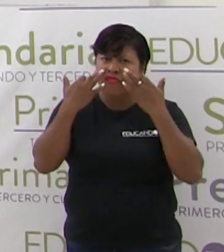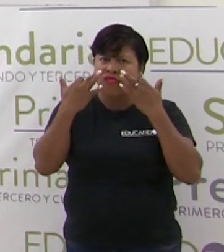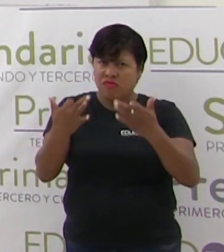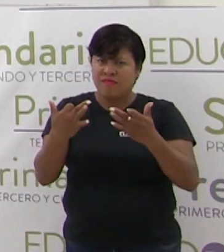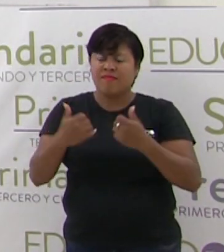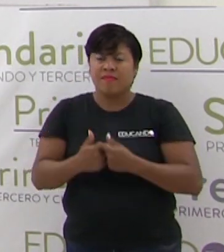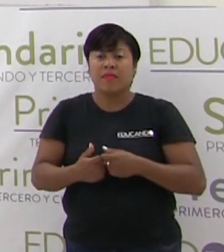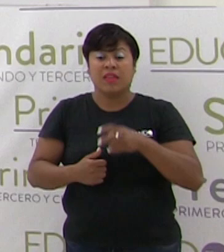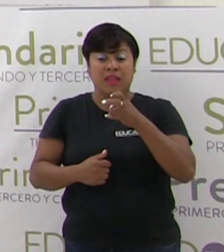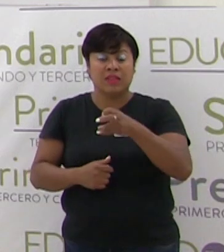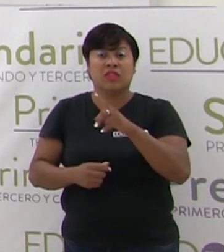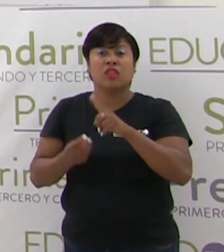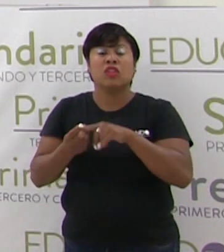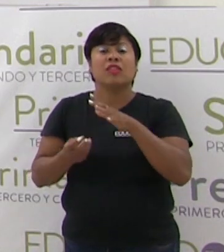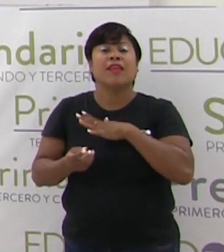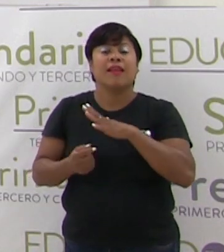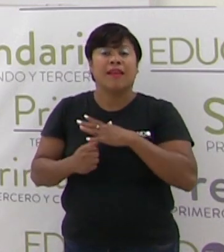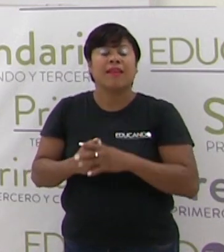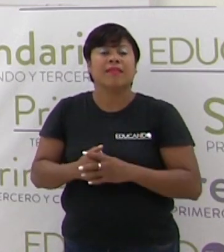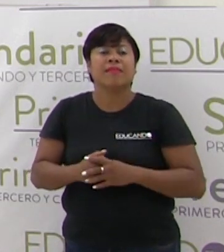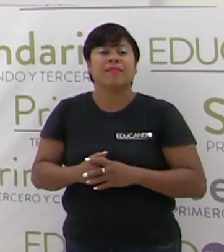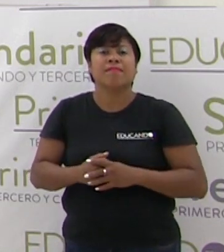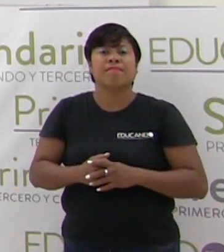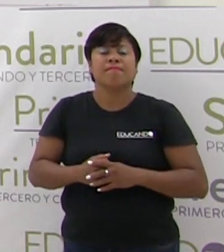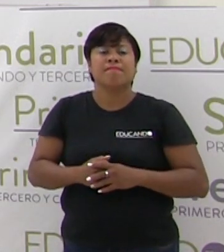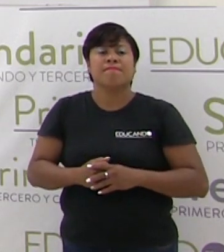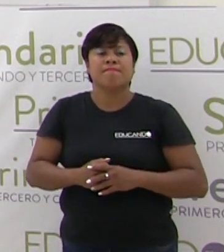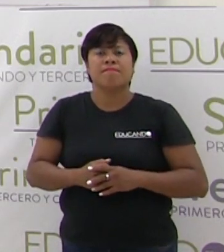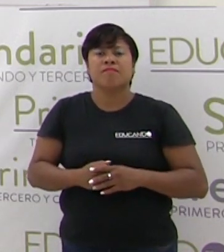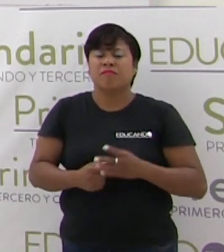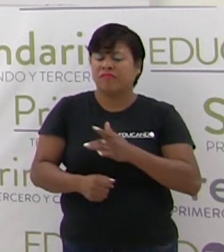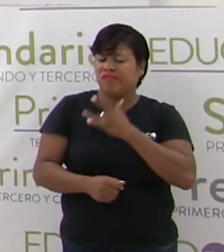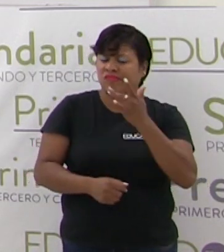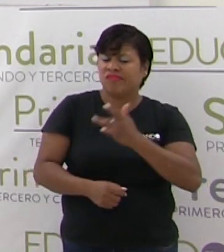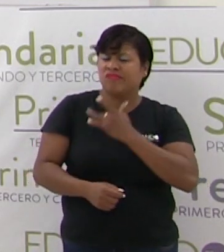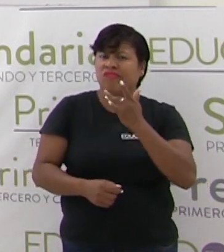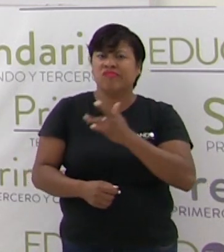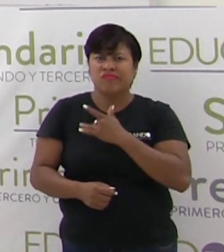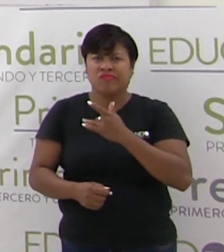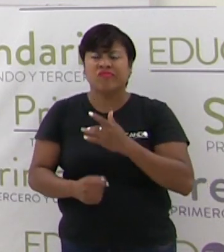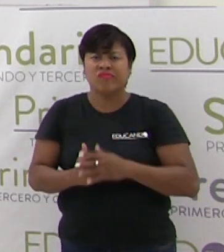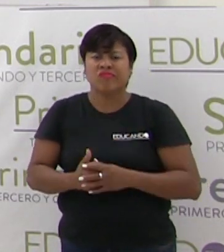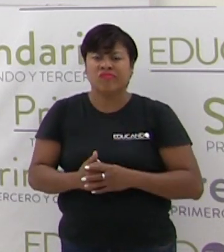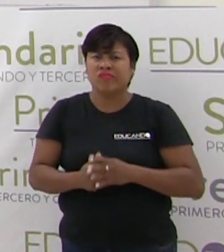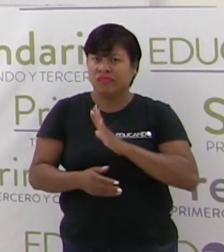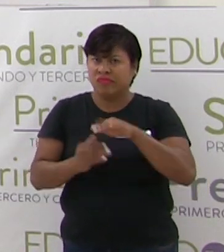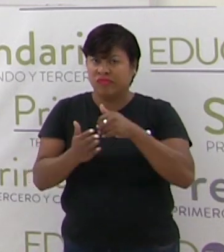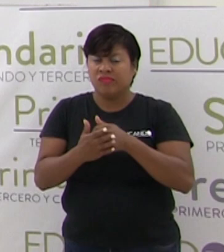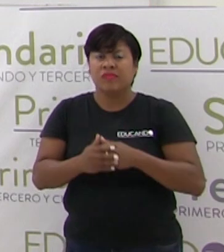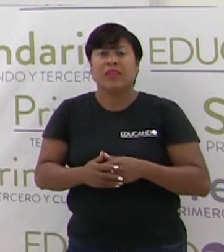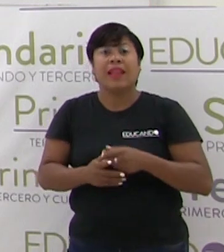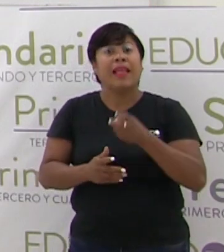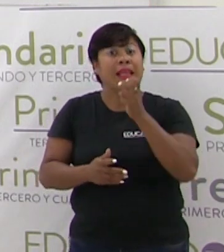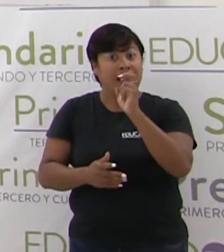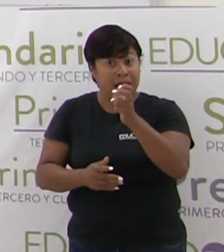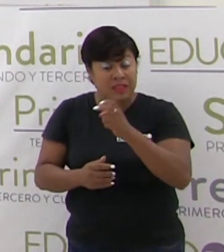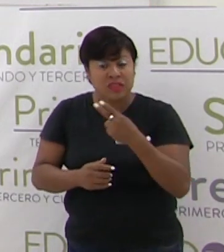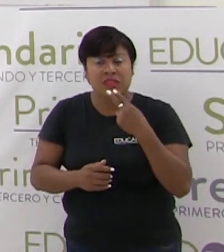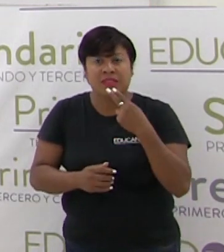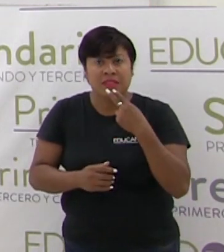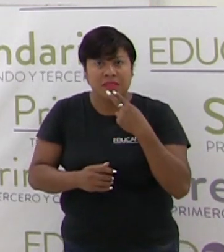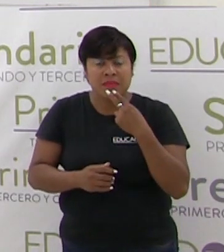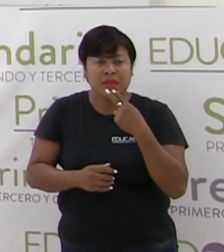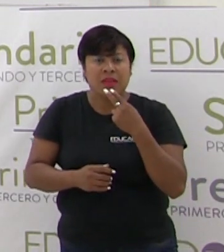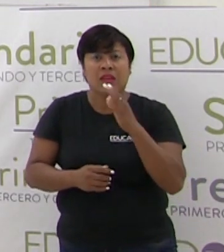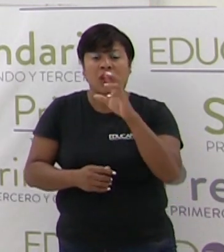se observan algún tipo de emociones, de energía emocional. Entonces, para eso